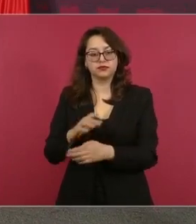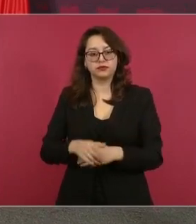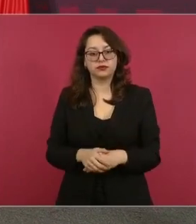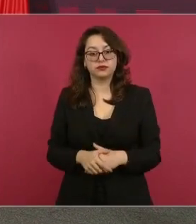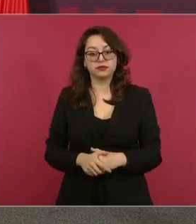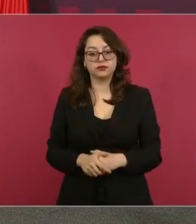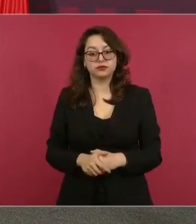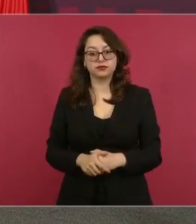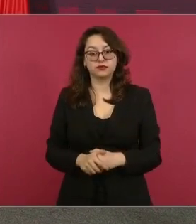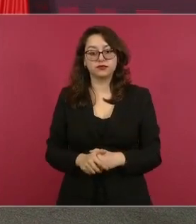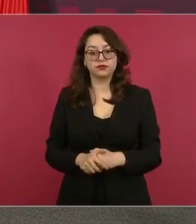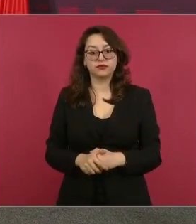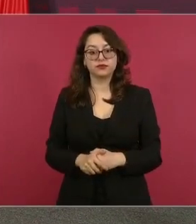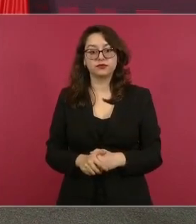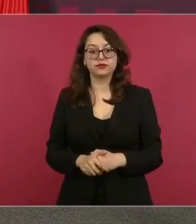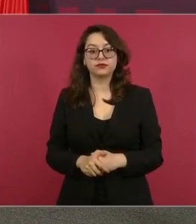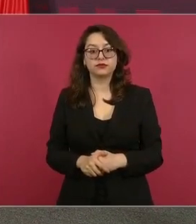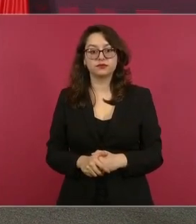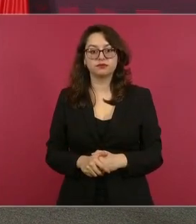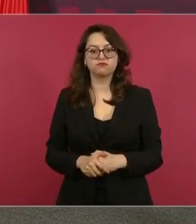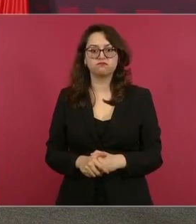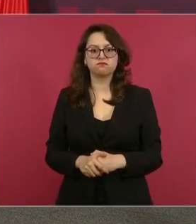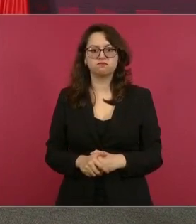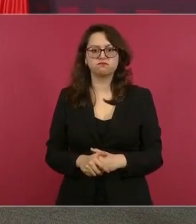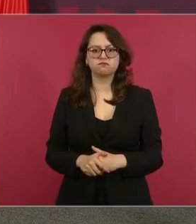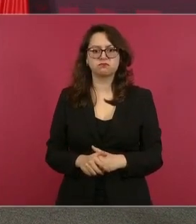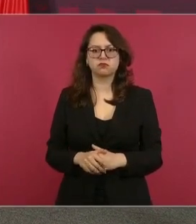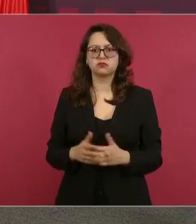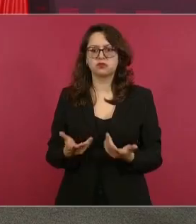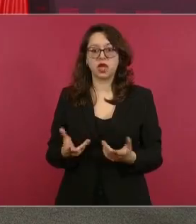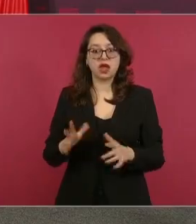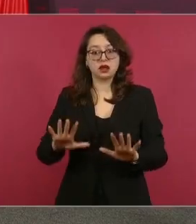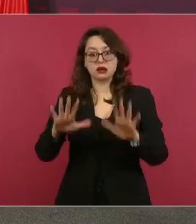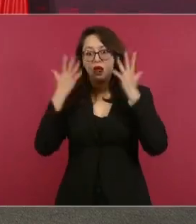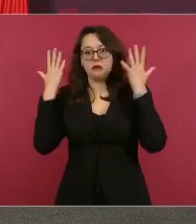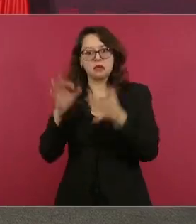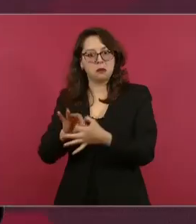Incluso como un proceso